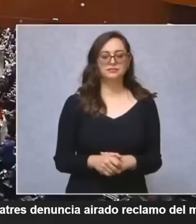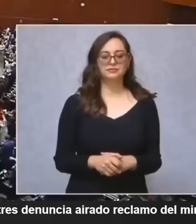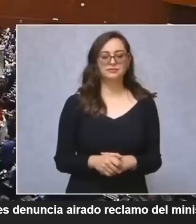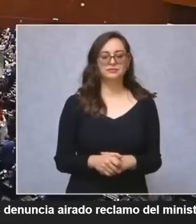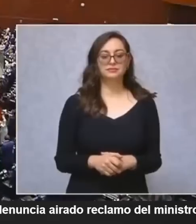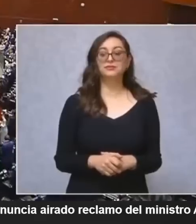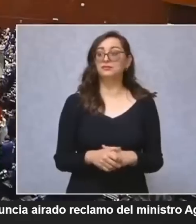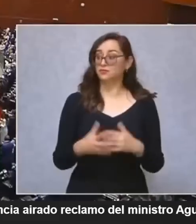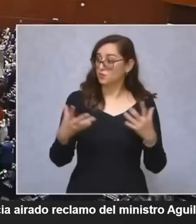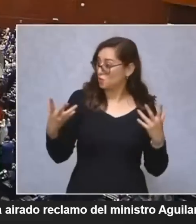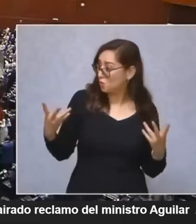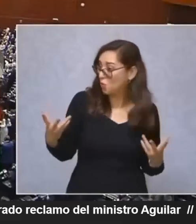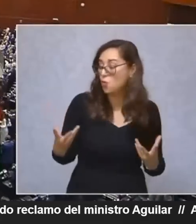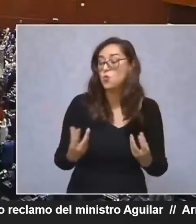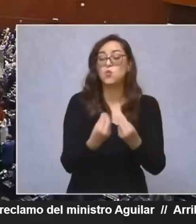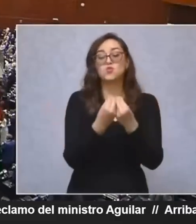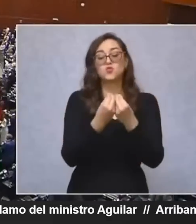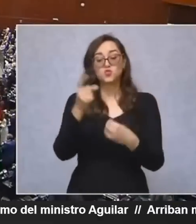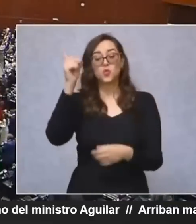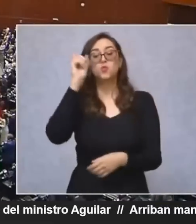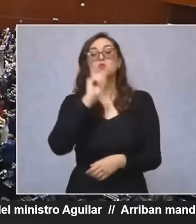Con todas ellas,